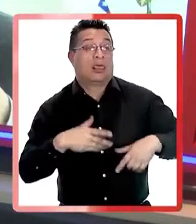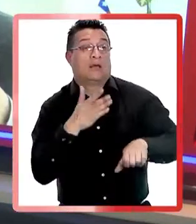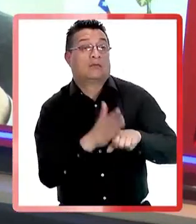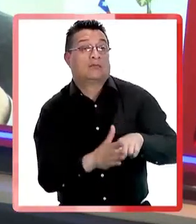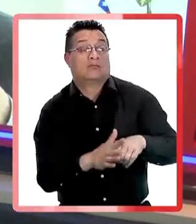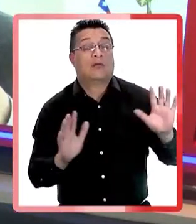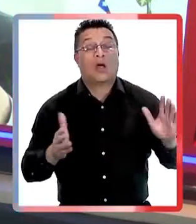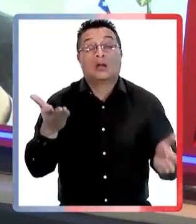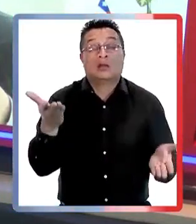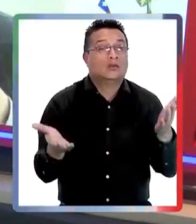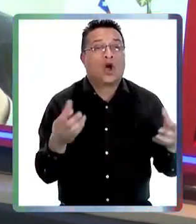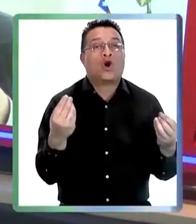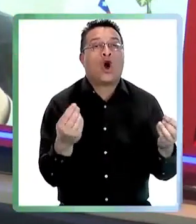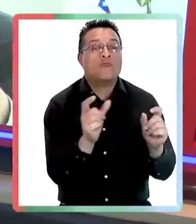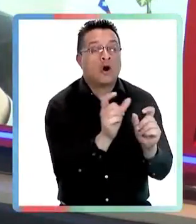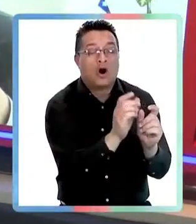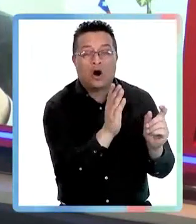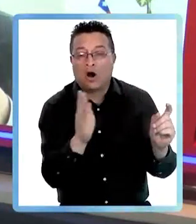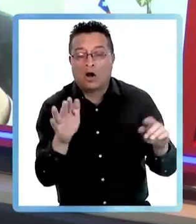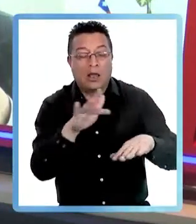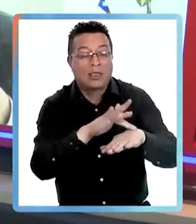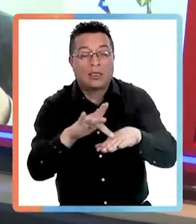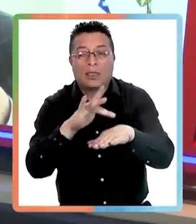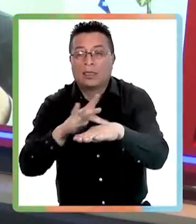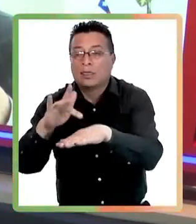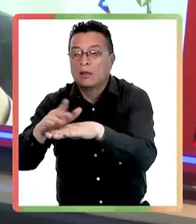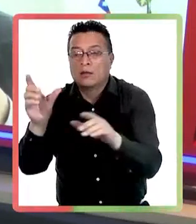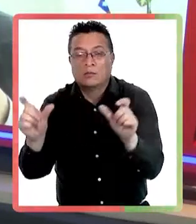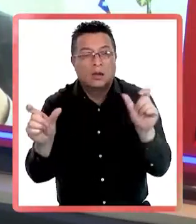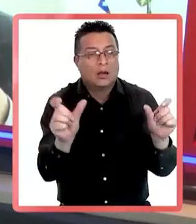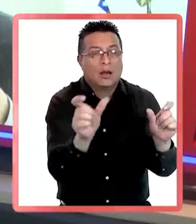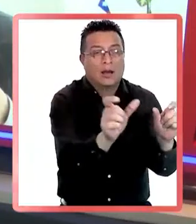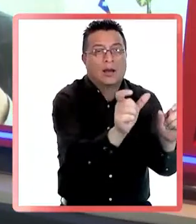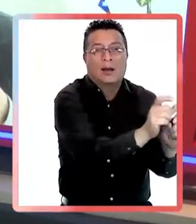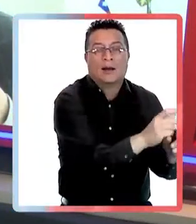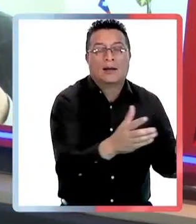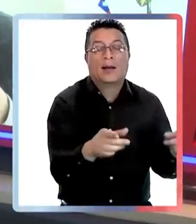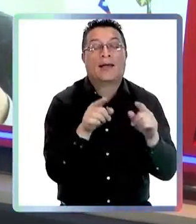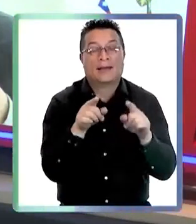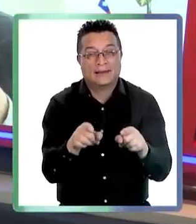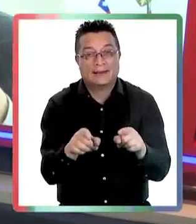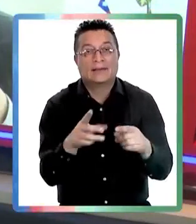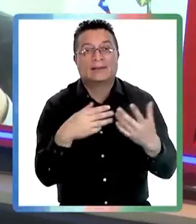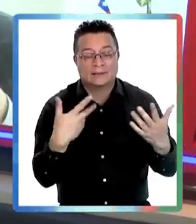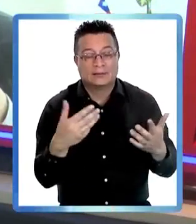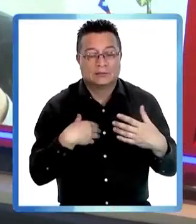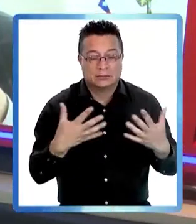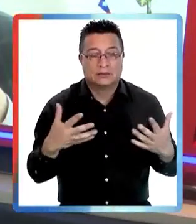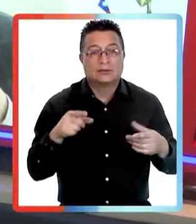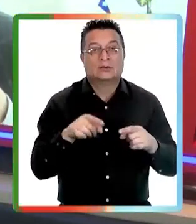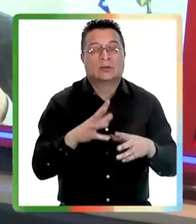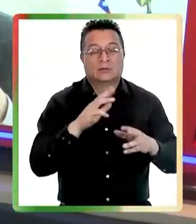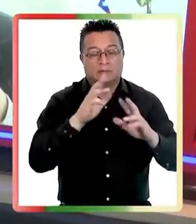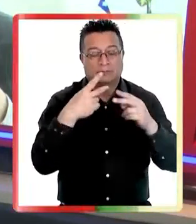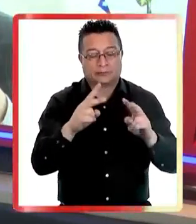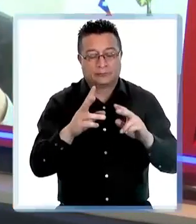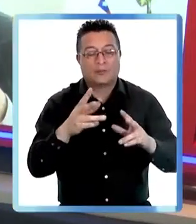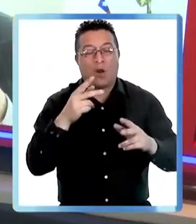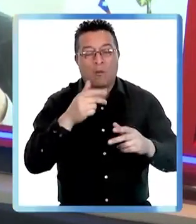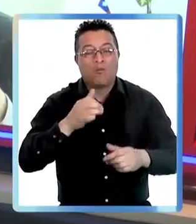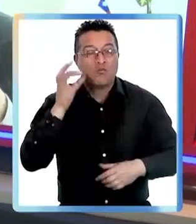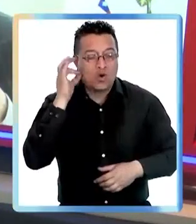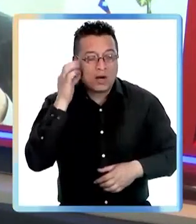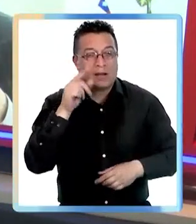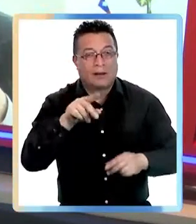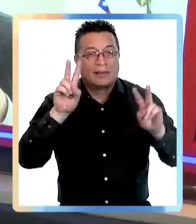de mi vida, entonces, ¿cómo se va a corregir ese vacío, verdad, esa laguna y esta desventaja, insisto, que tienen las mujeres